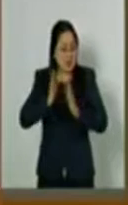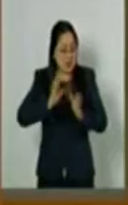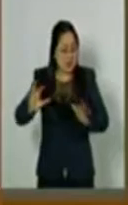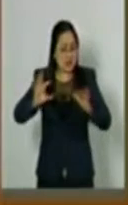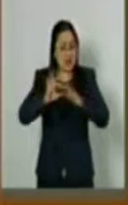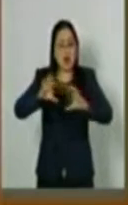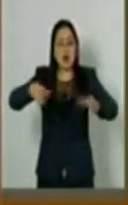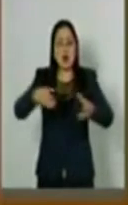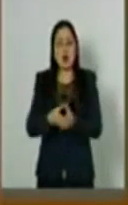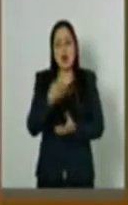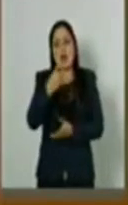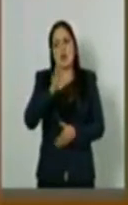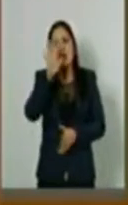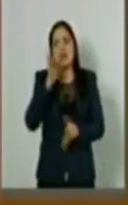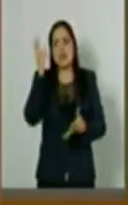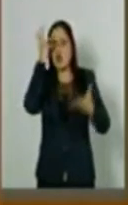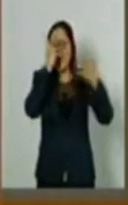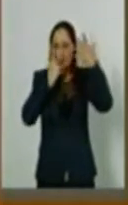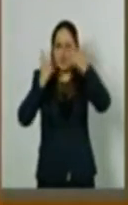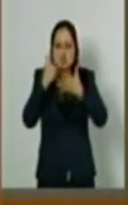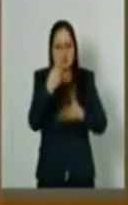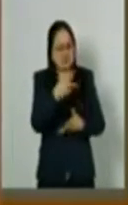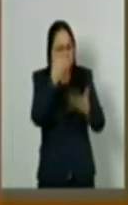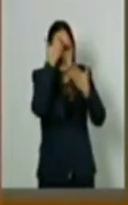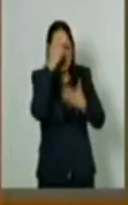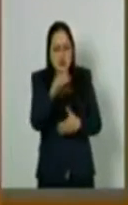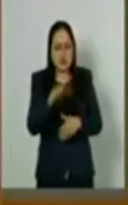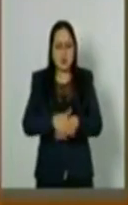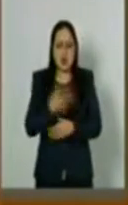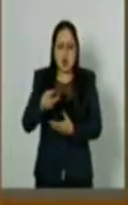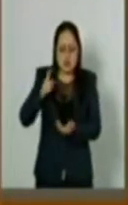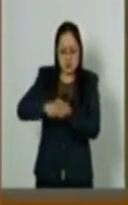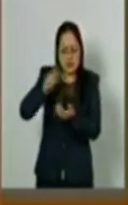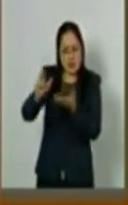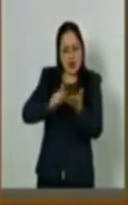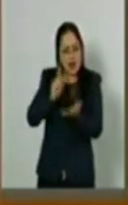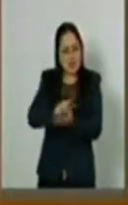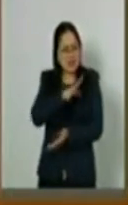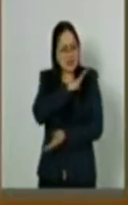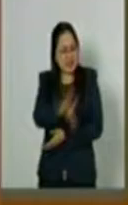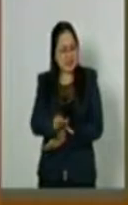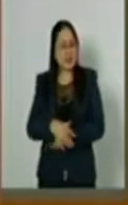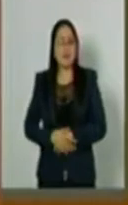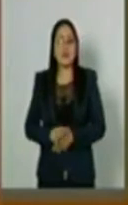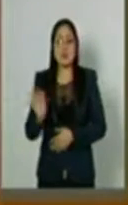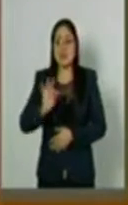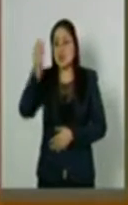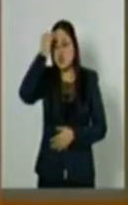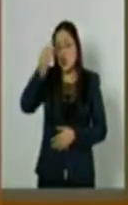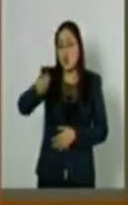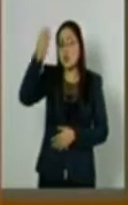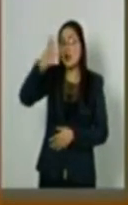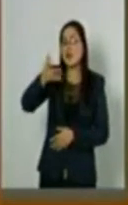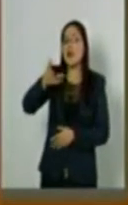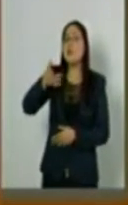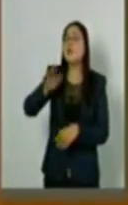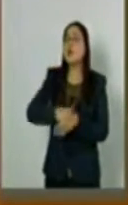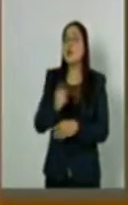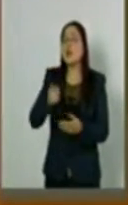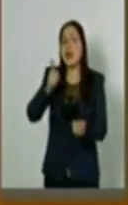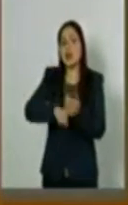es lo que genera confusión y a su vez un rechazo a la misma. Se les olvida que ya el artículo